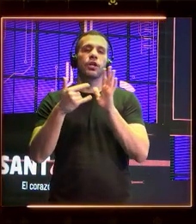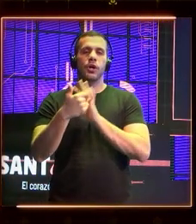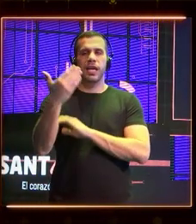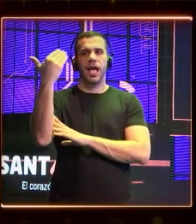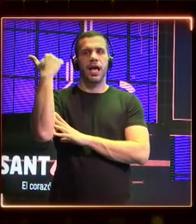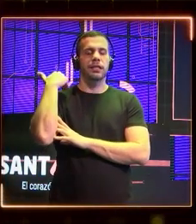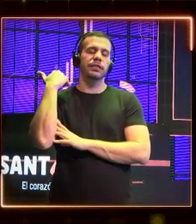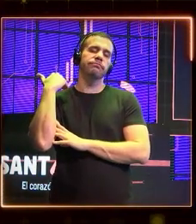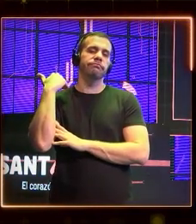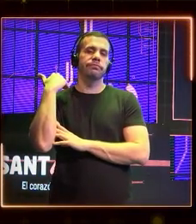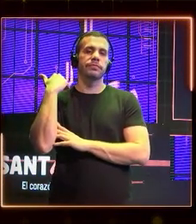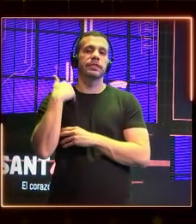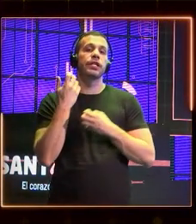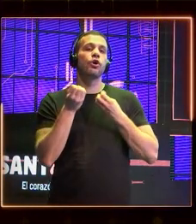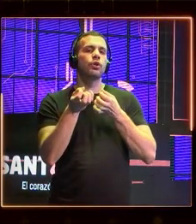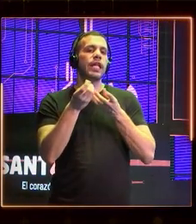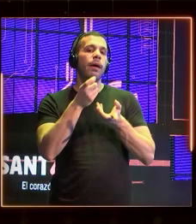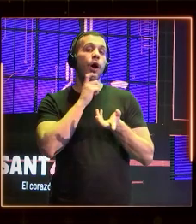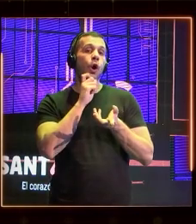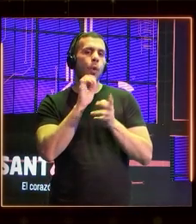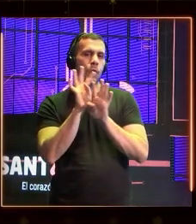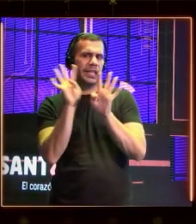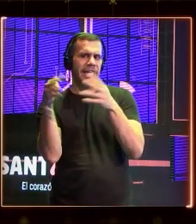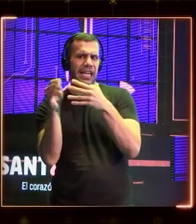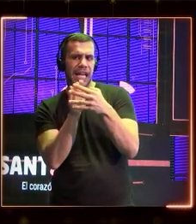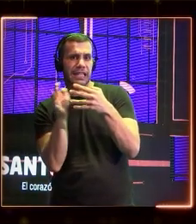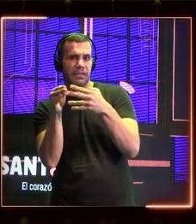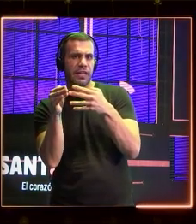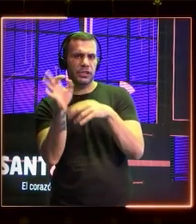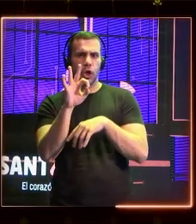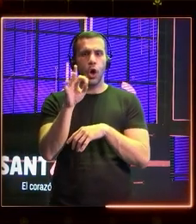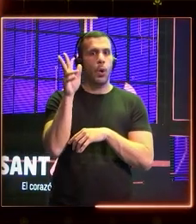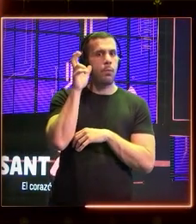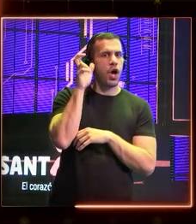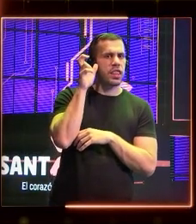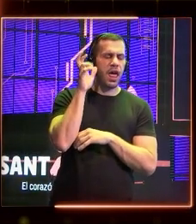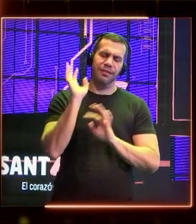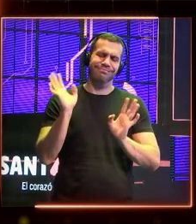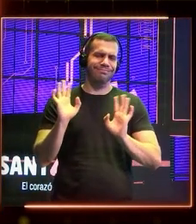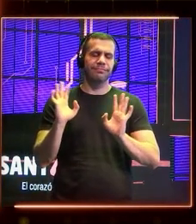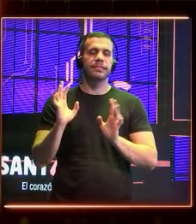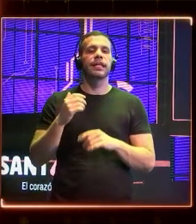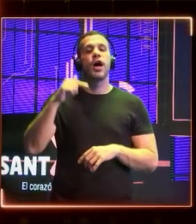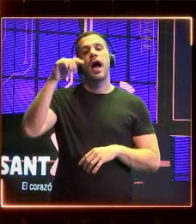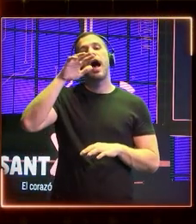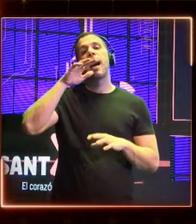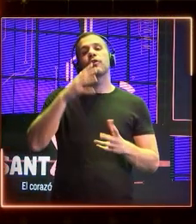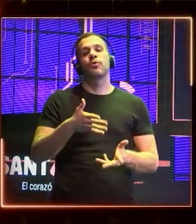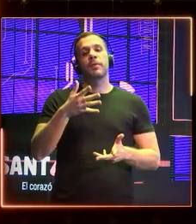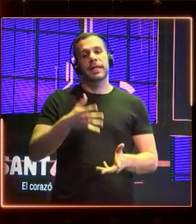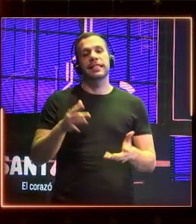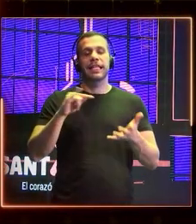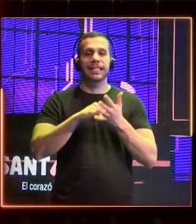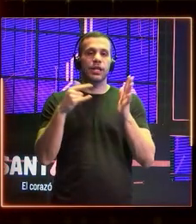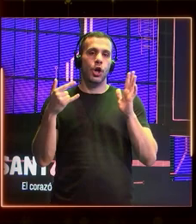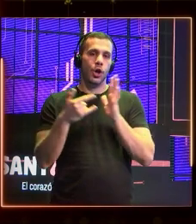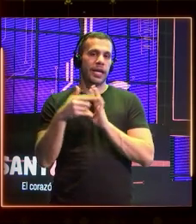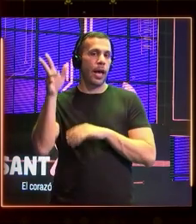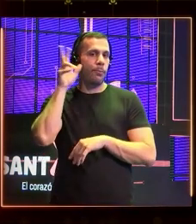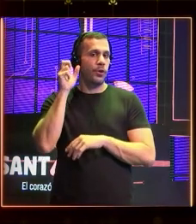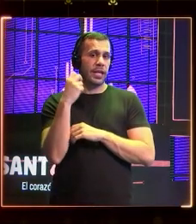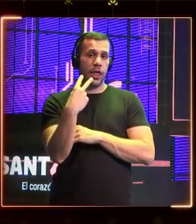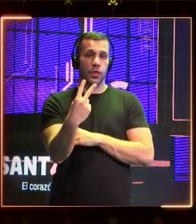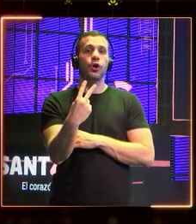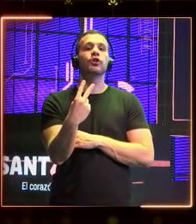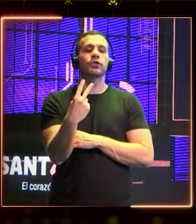través de internet como lo conocemos Ahora ni siquiera de podcast hoy hoy en día los dos podcasts sobre tecnología que más